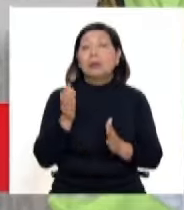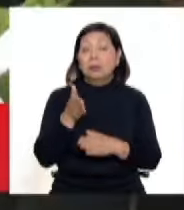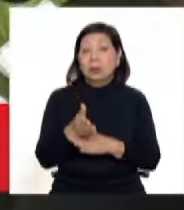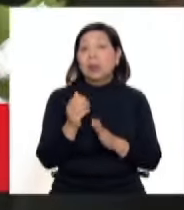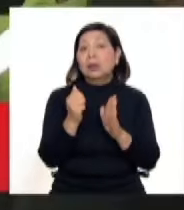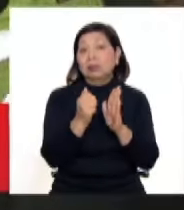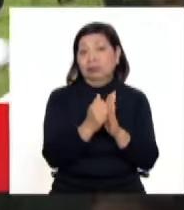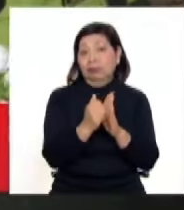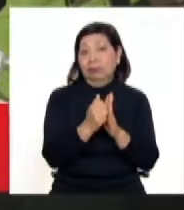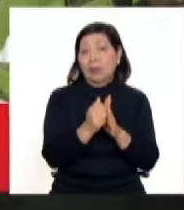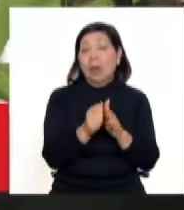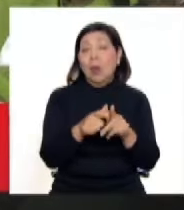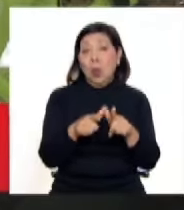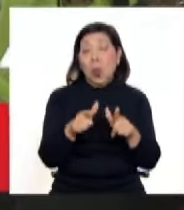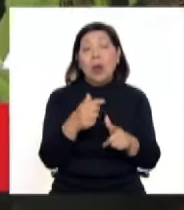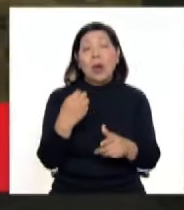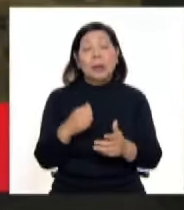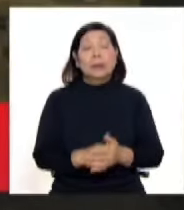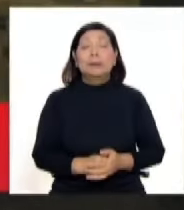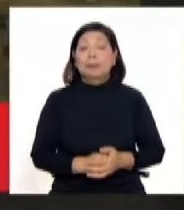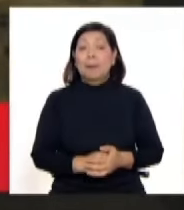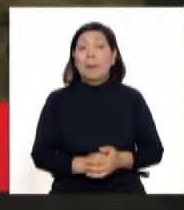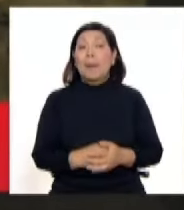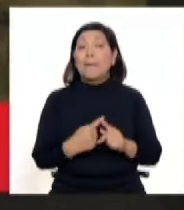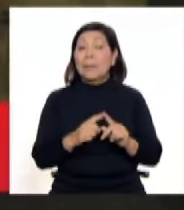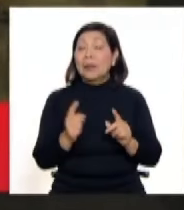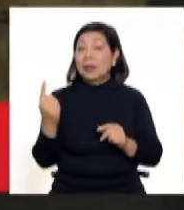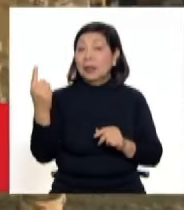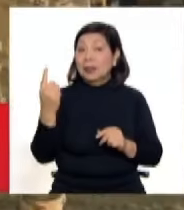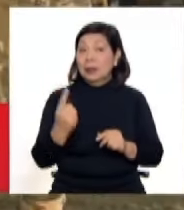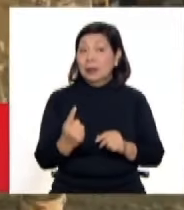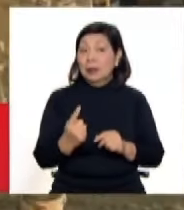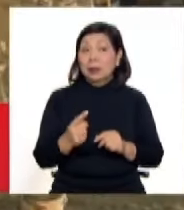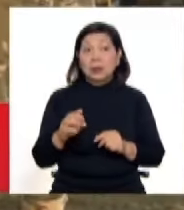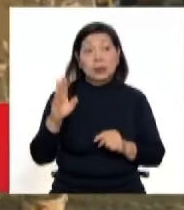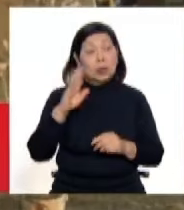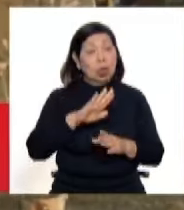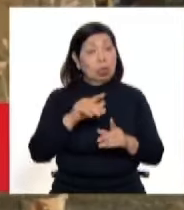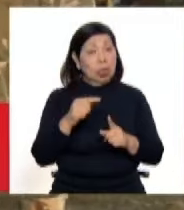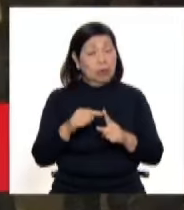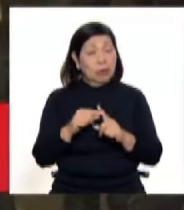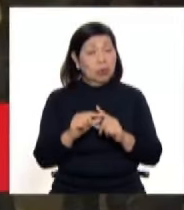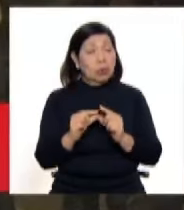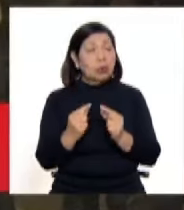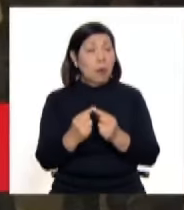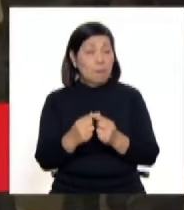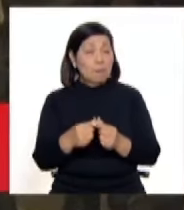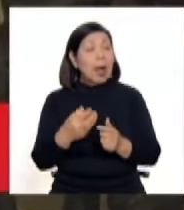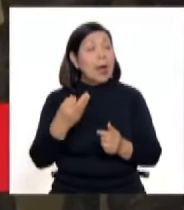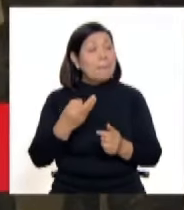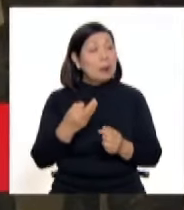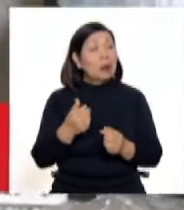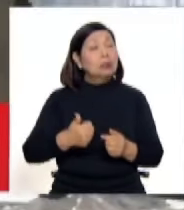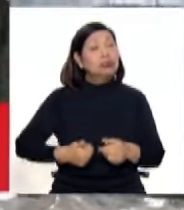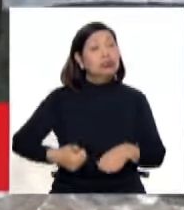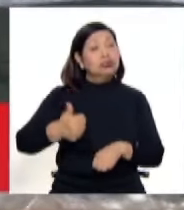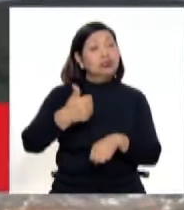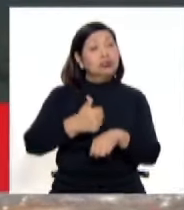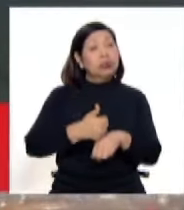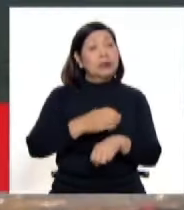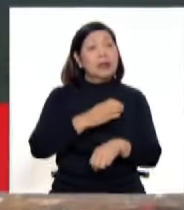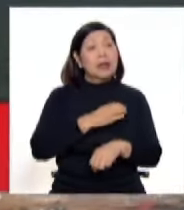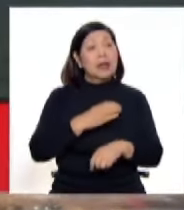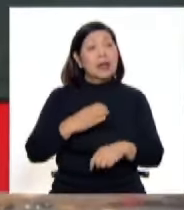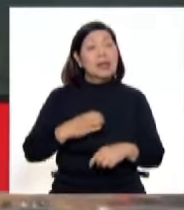puerta en el inicio de este operativo estuvieron presentes efectivos de todas las unidades policiales y autoridades del